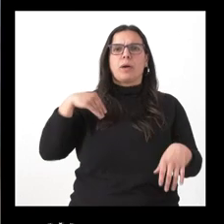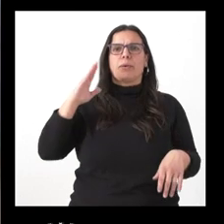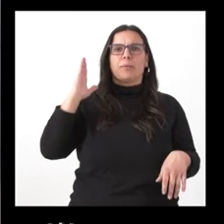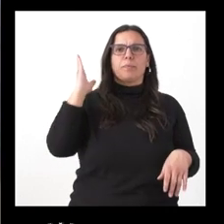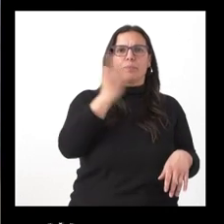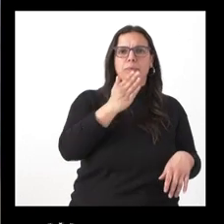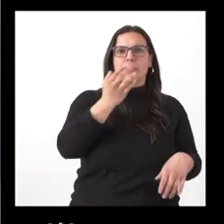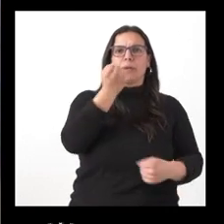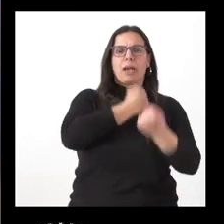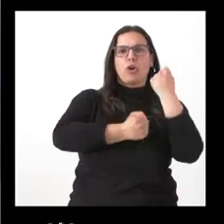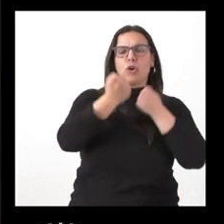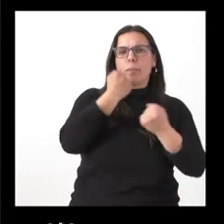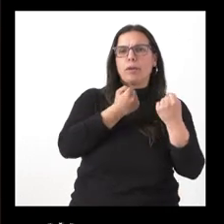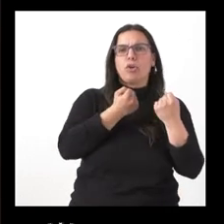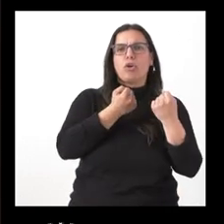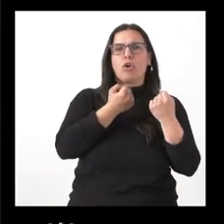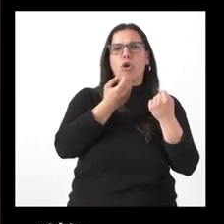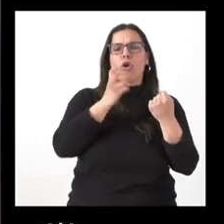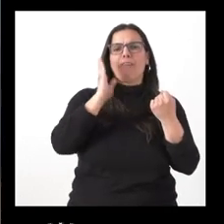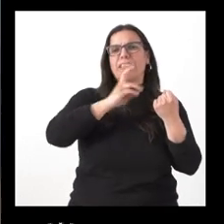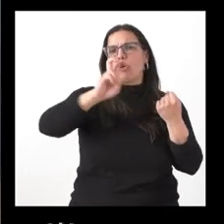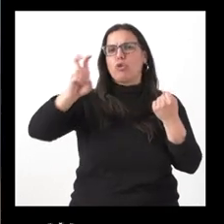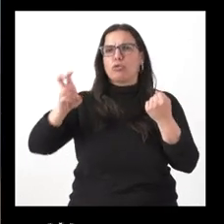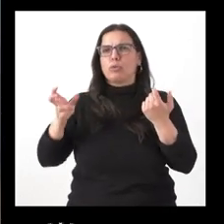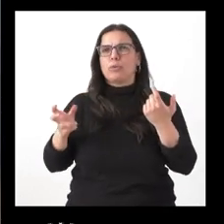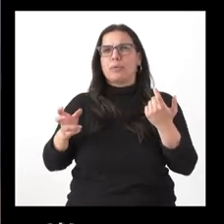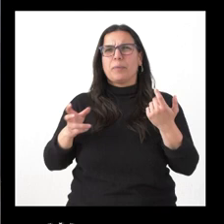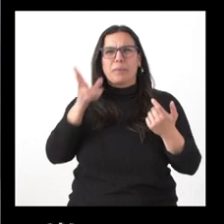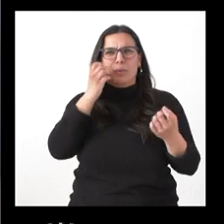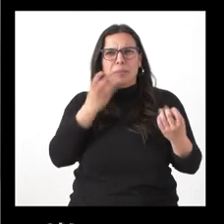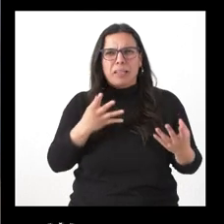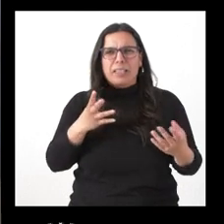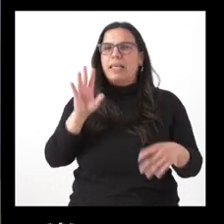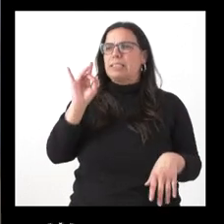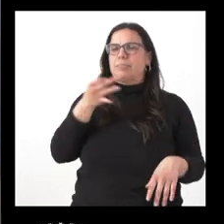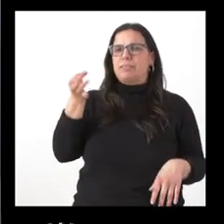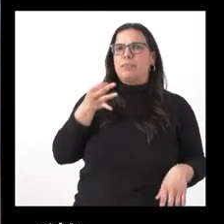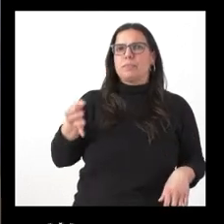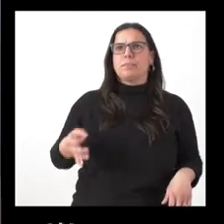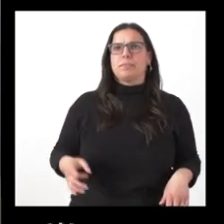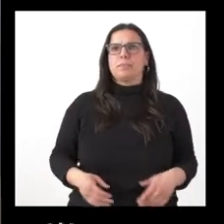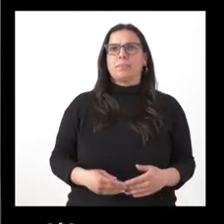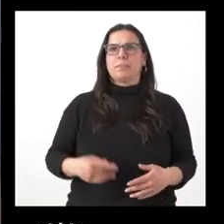más creo que se nos escucha bien Sí sí perfectamente